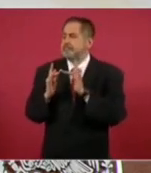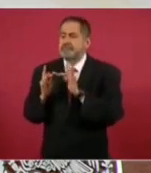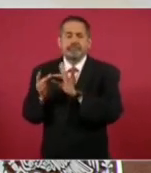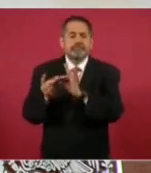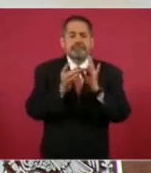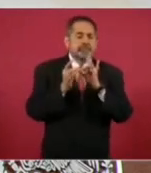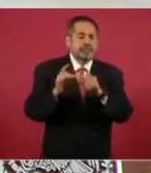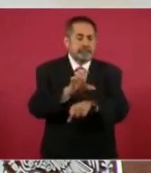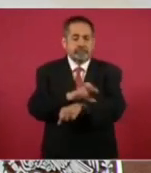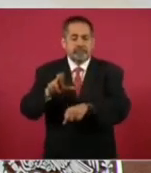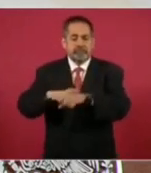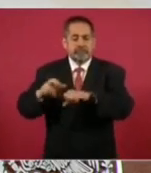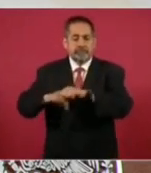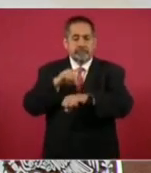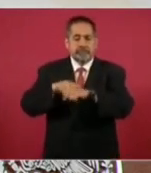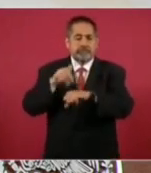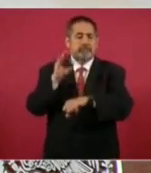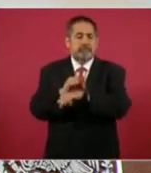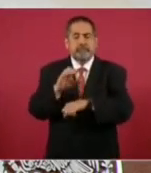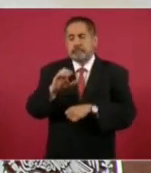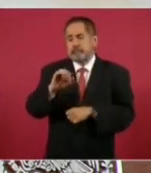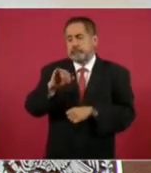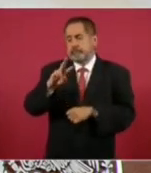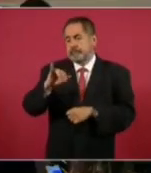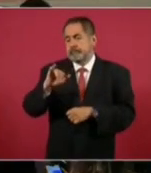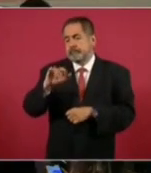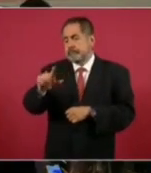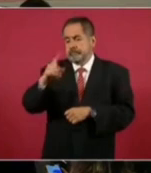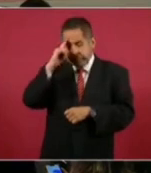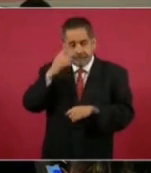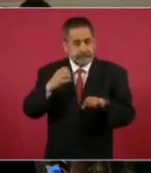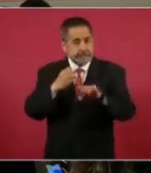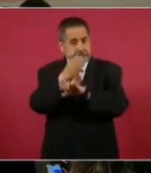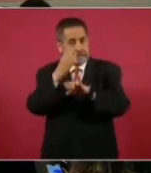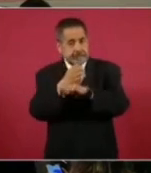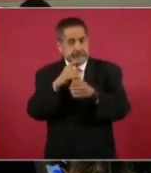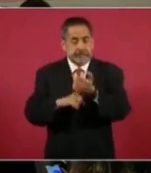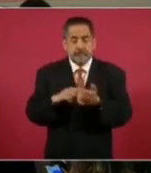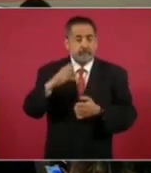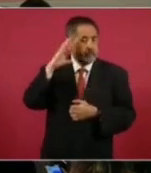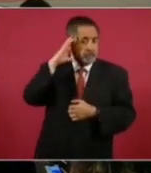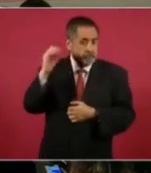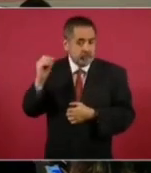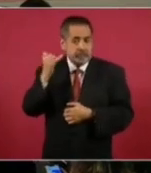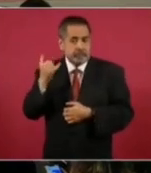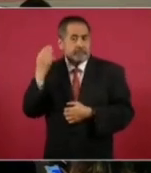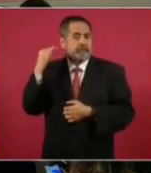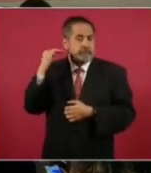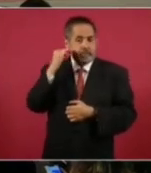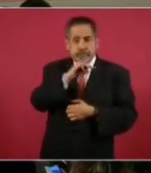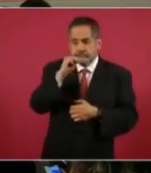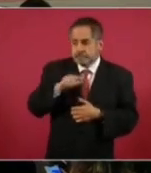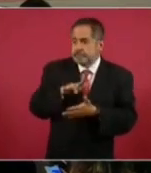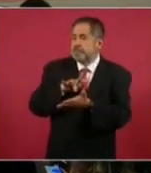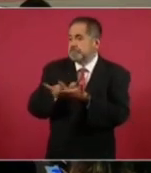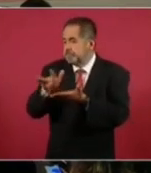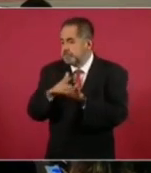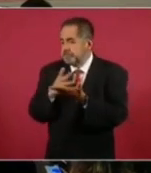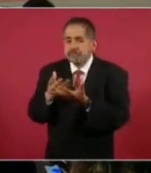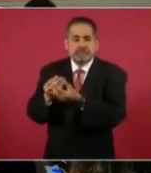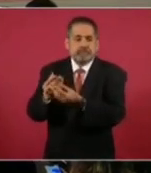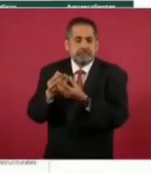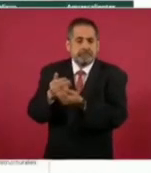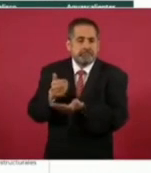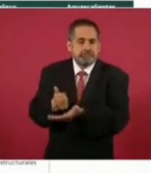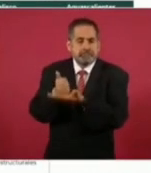la Coordinación Nacional de Protección Civil a los estados de Colima y de Michoacán para apoyar en las labores